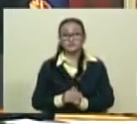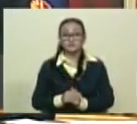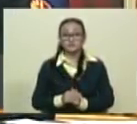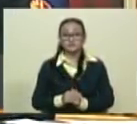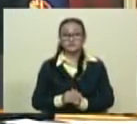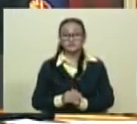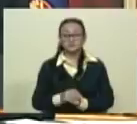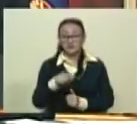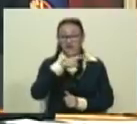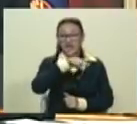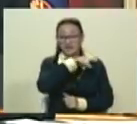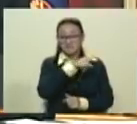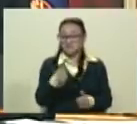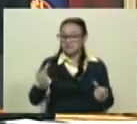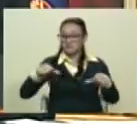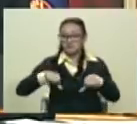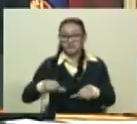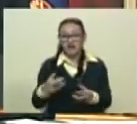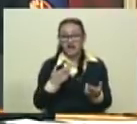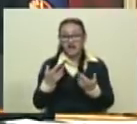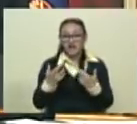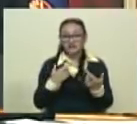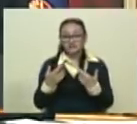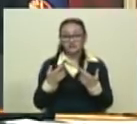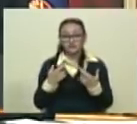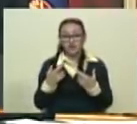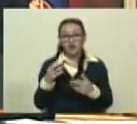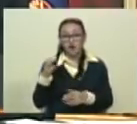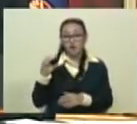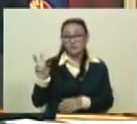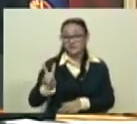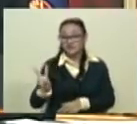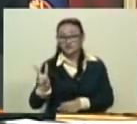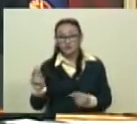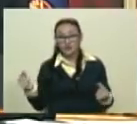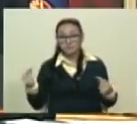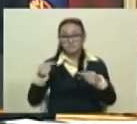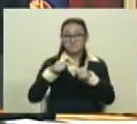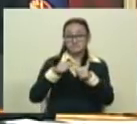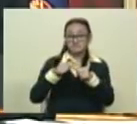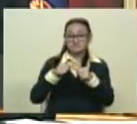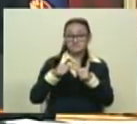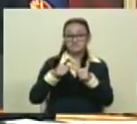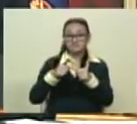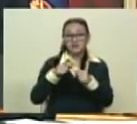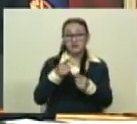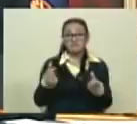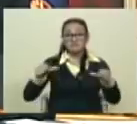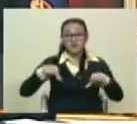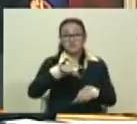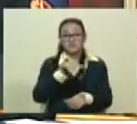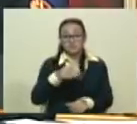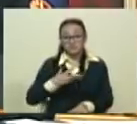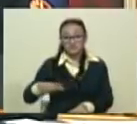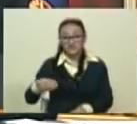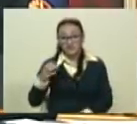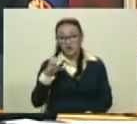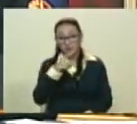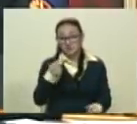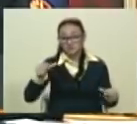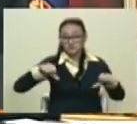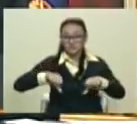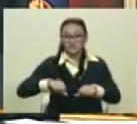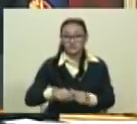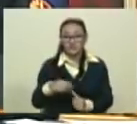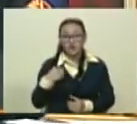Santos destruyó las relaciones binacionales Colombia-Venezuela, que necesitamos que sean las mejores. Yo